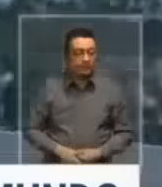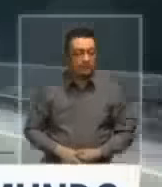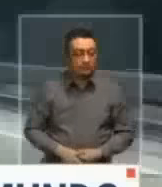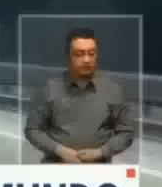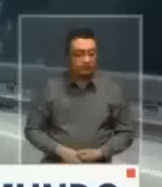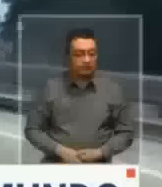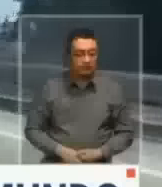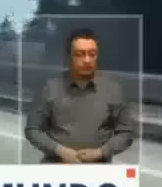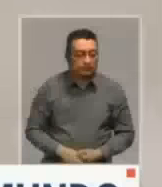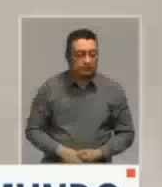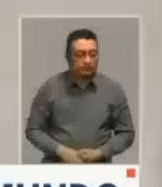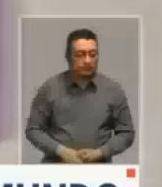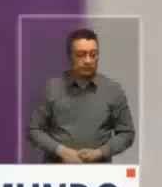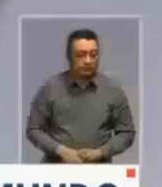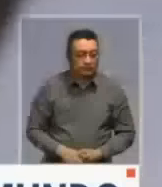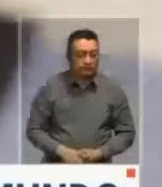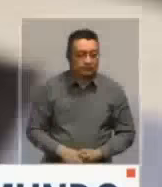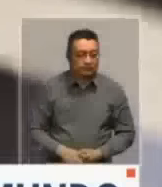Miami Beach.